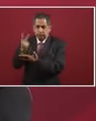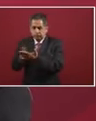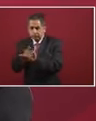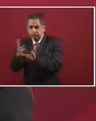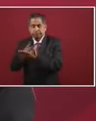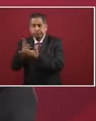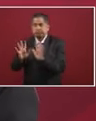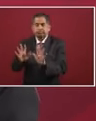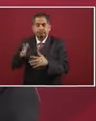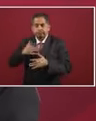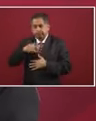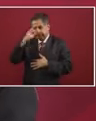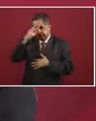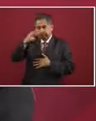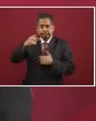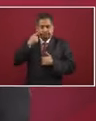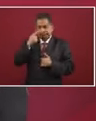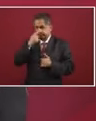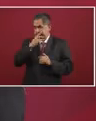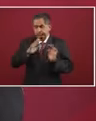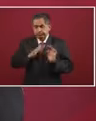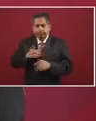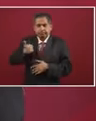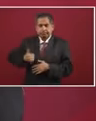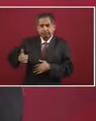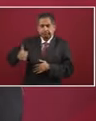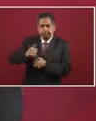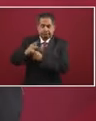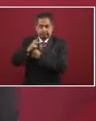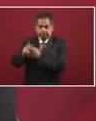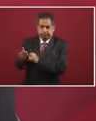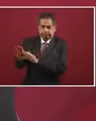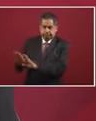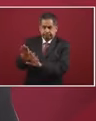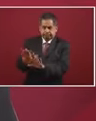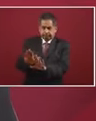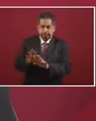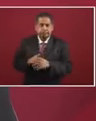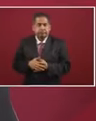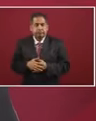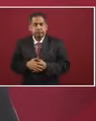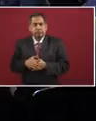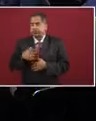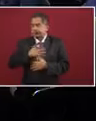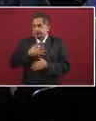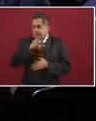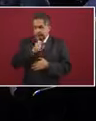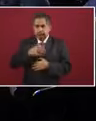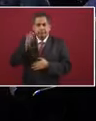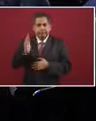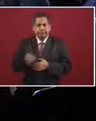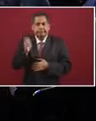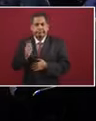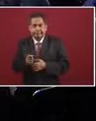México fijarlas. Eso las fija cada país. Lo que no podemos aceptar es que un